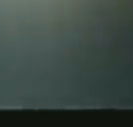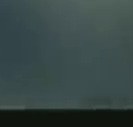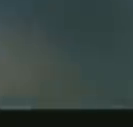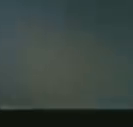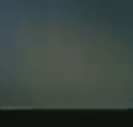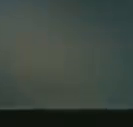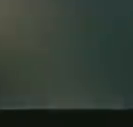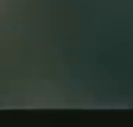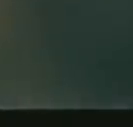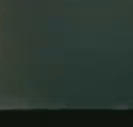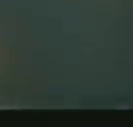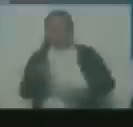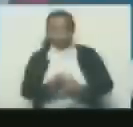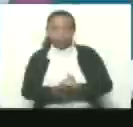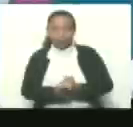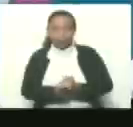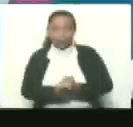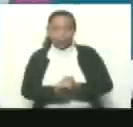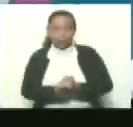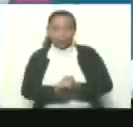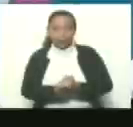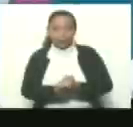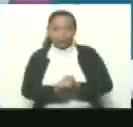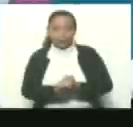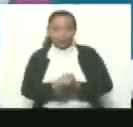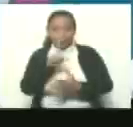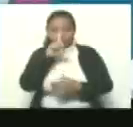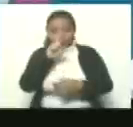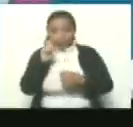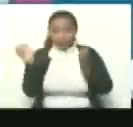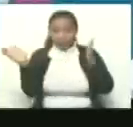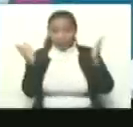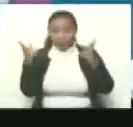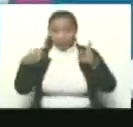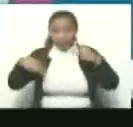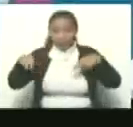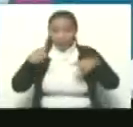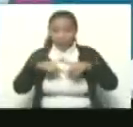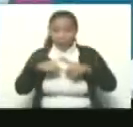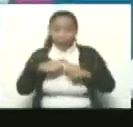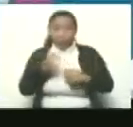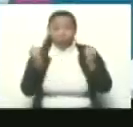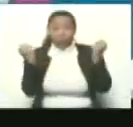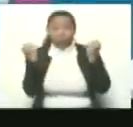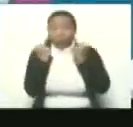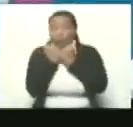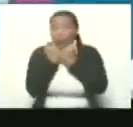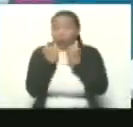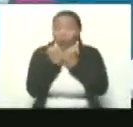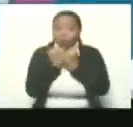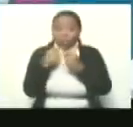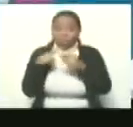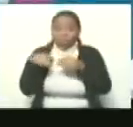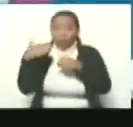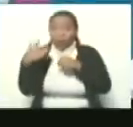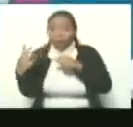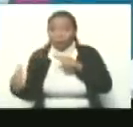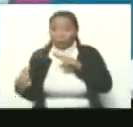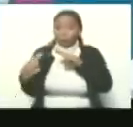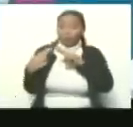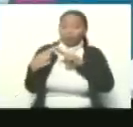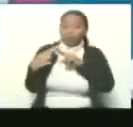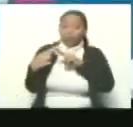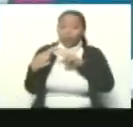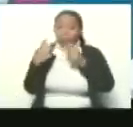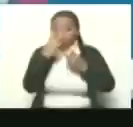verdad. En el Cairo, caminamos, después no podíamos caminar, después nos conseguimos a unos turistas españoles,